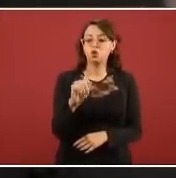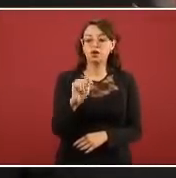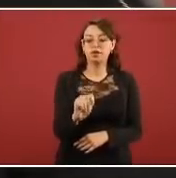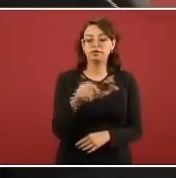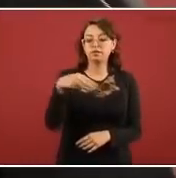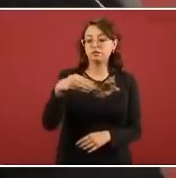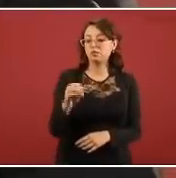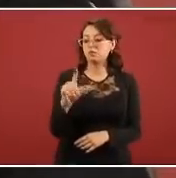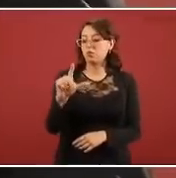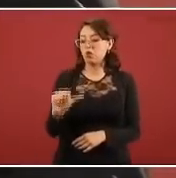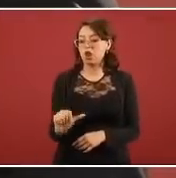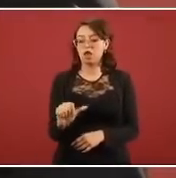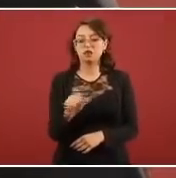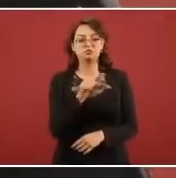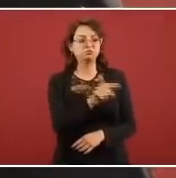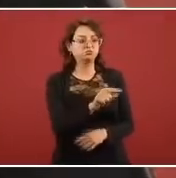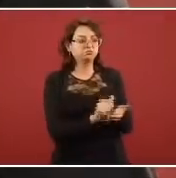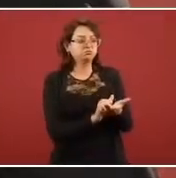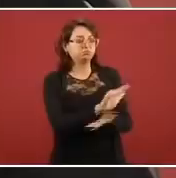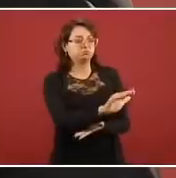que nos los achacan.